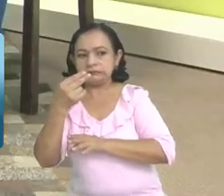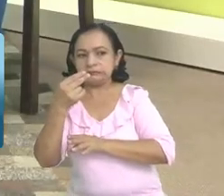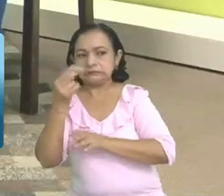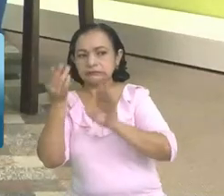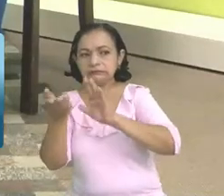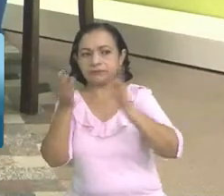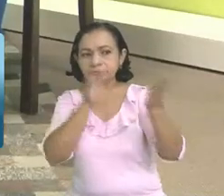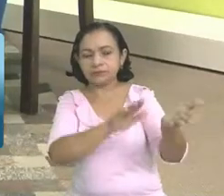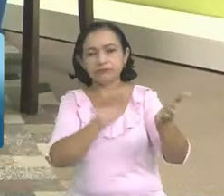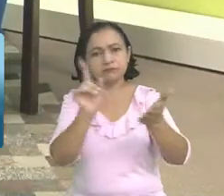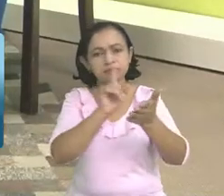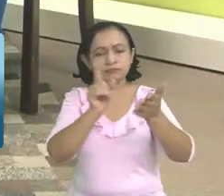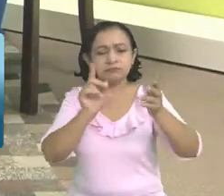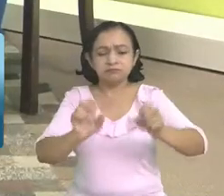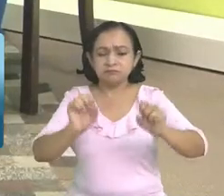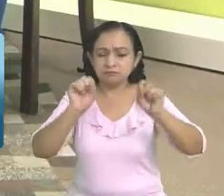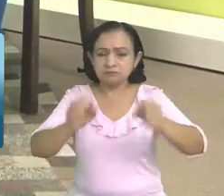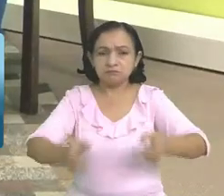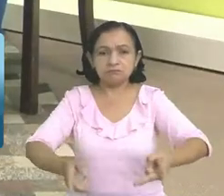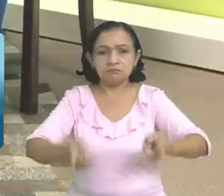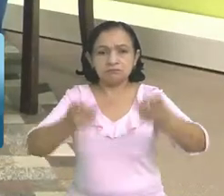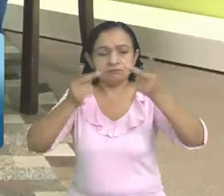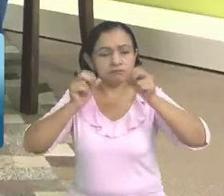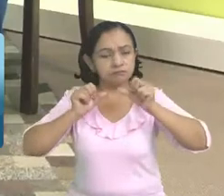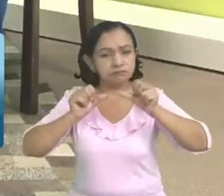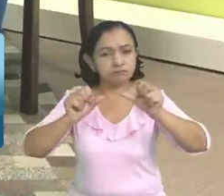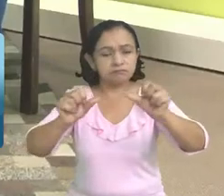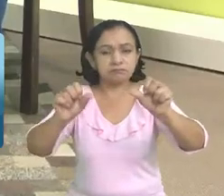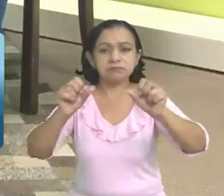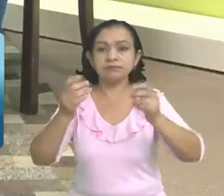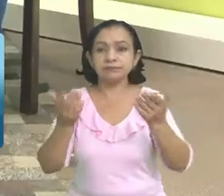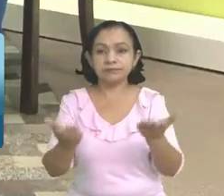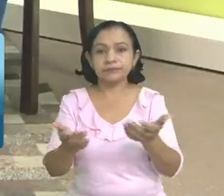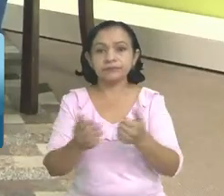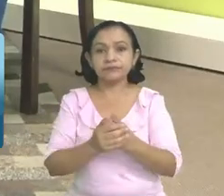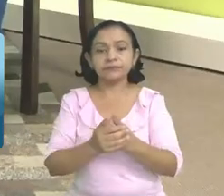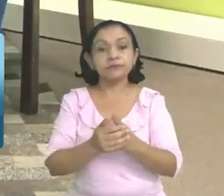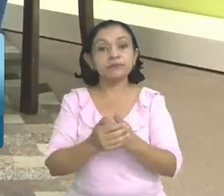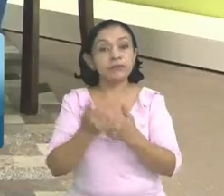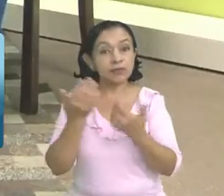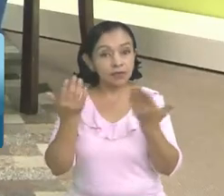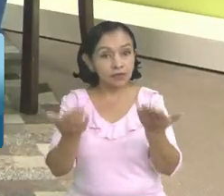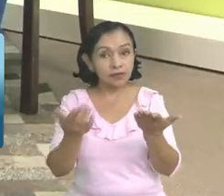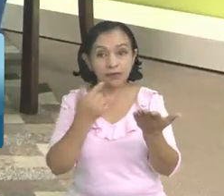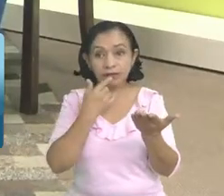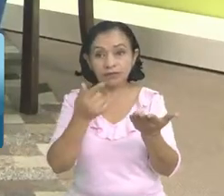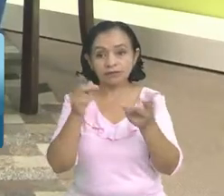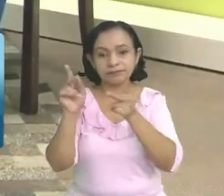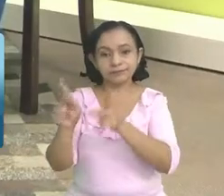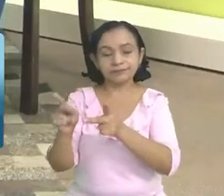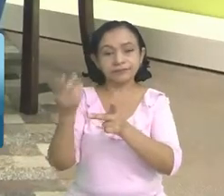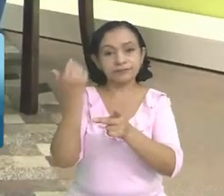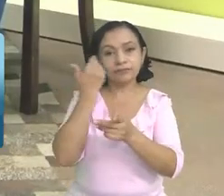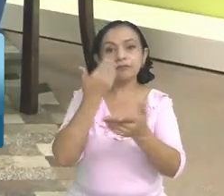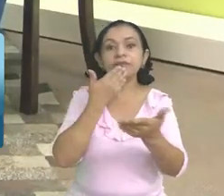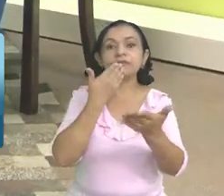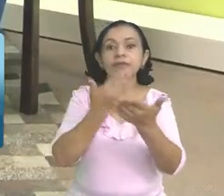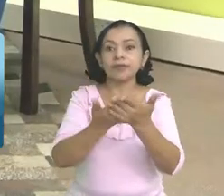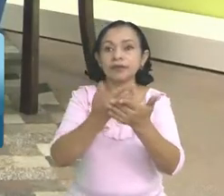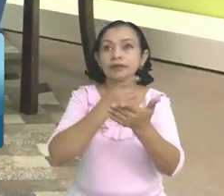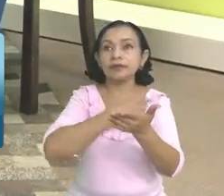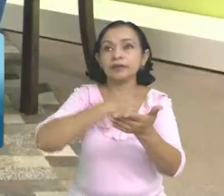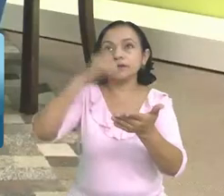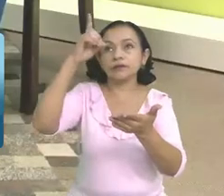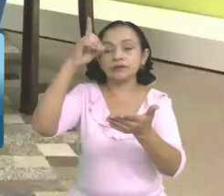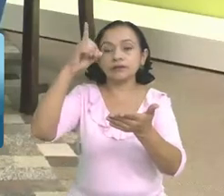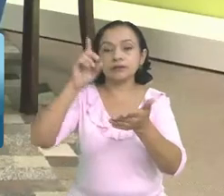muere, pero no, ahora forma parte también de un abordaje con la medicina. Sí, lo que pasa es que estos pacientes, gracias a Dios, disminuyen